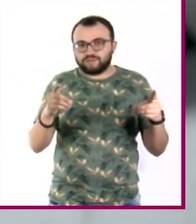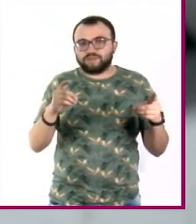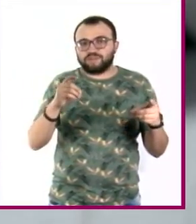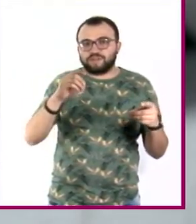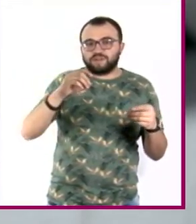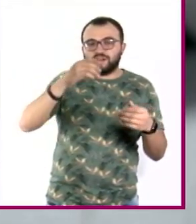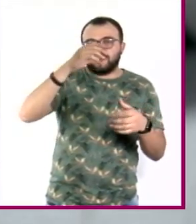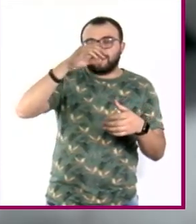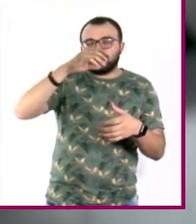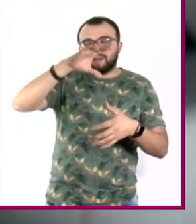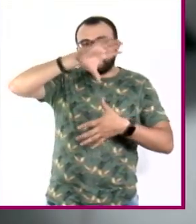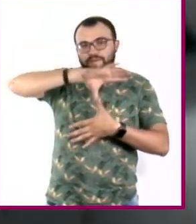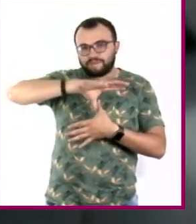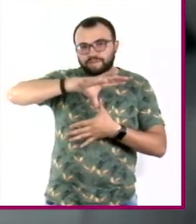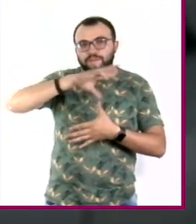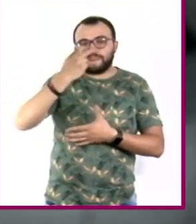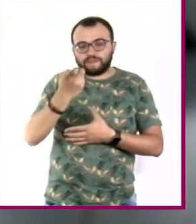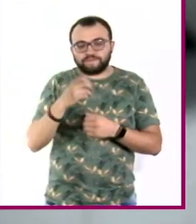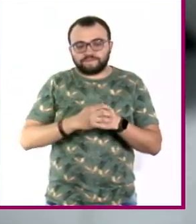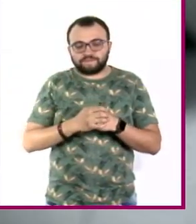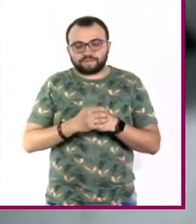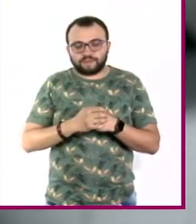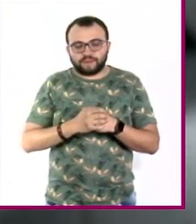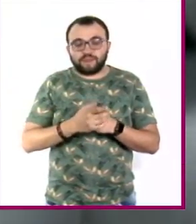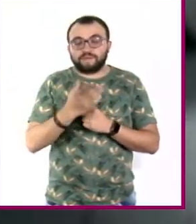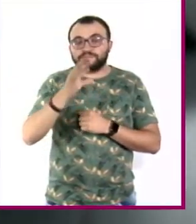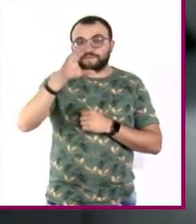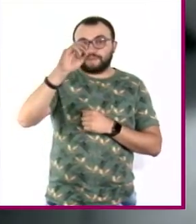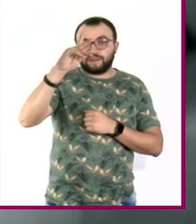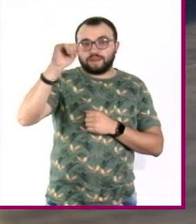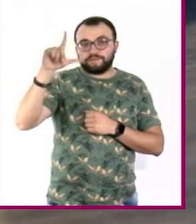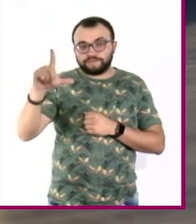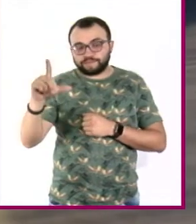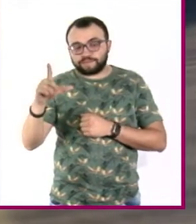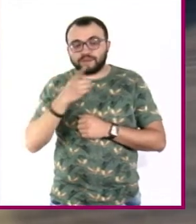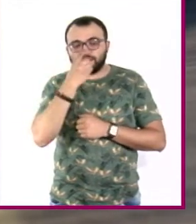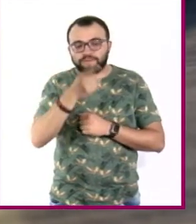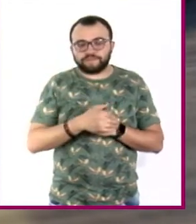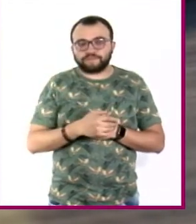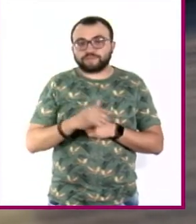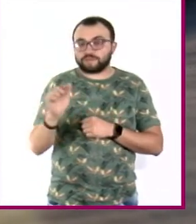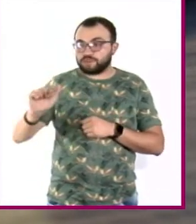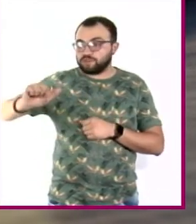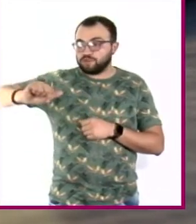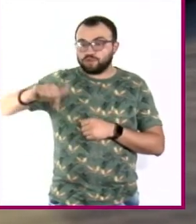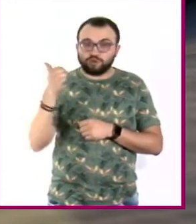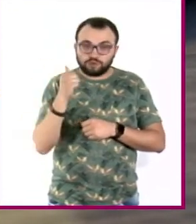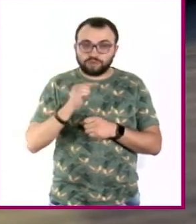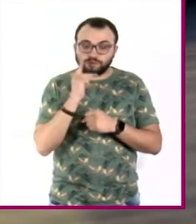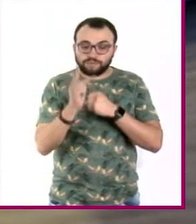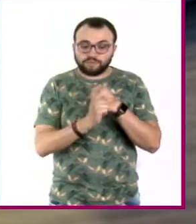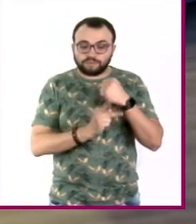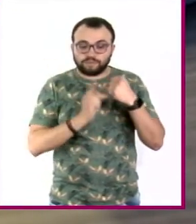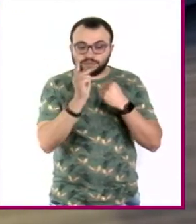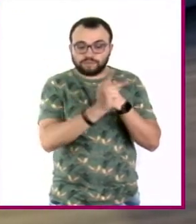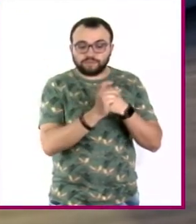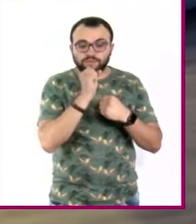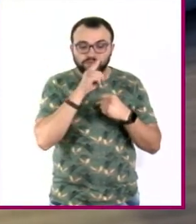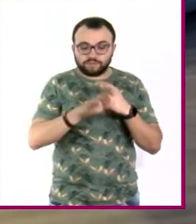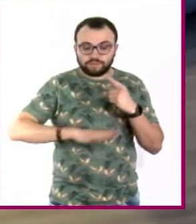Comisión Económica para América Latina y el Caribe, la CEPAL, revela que en 12 países de la región, en promedio,